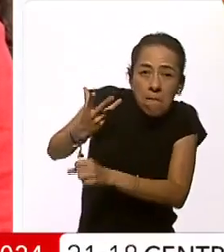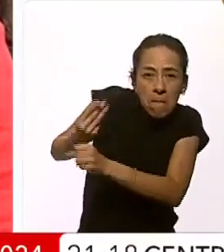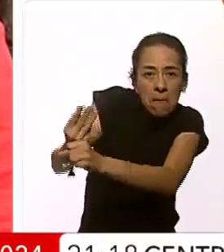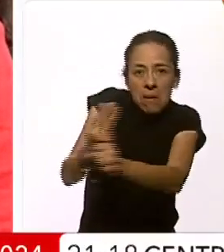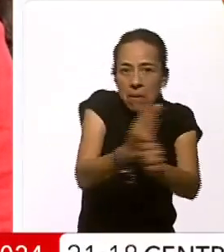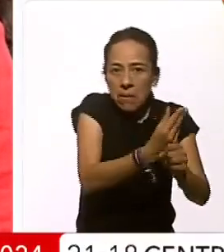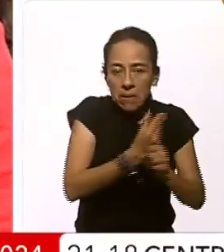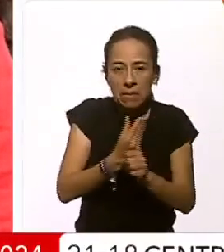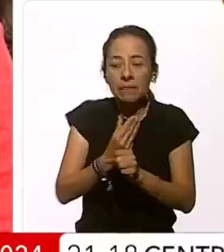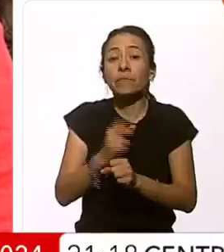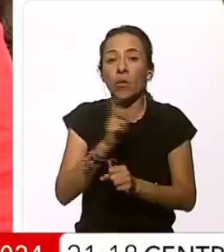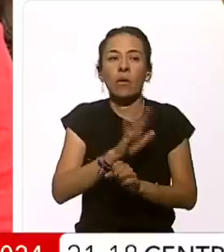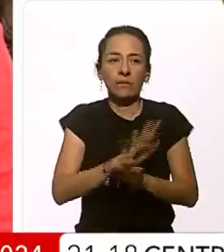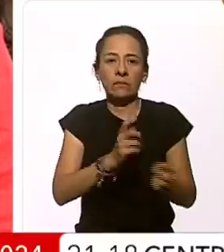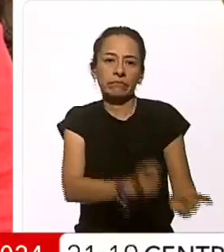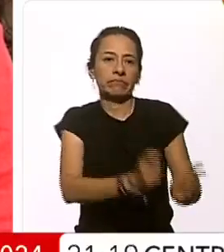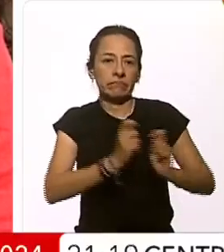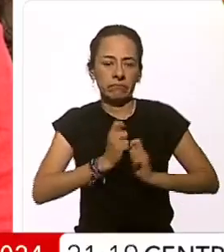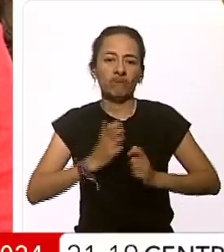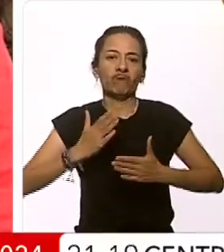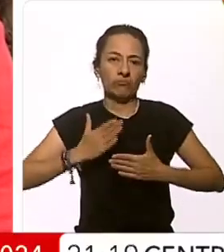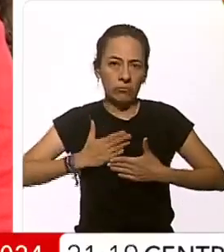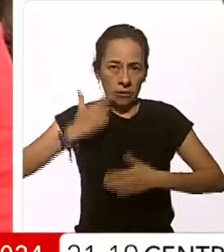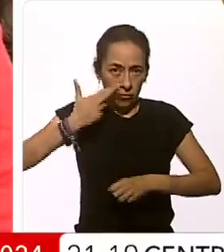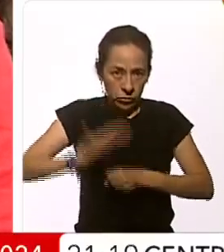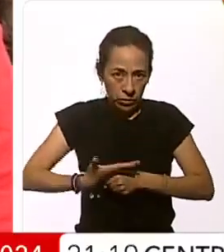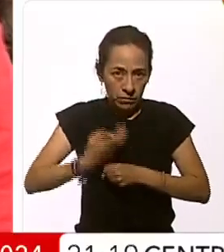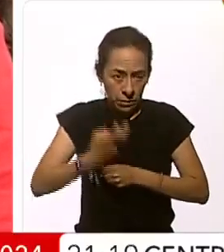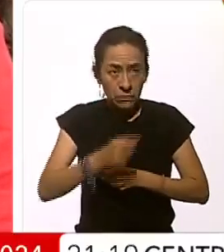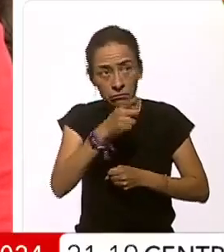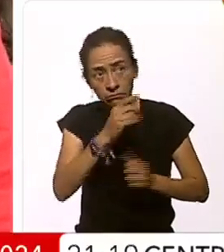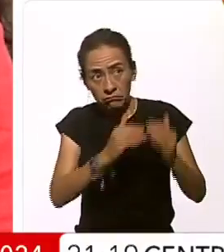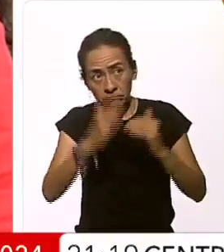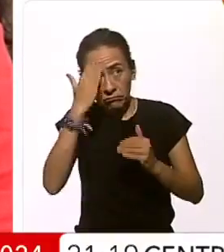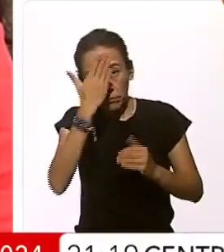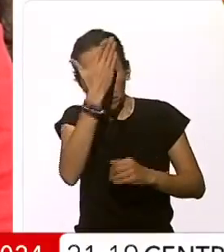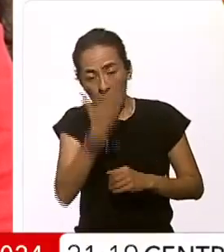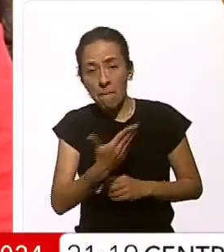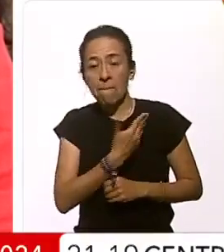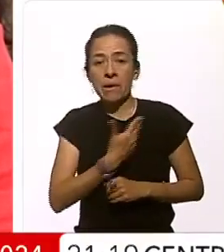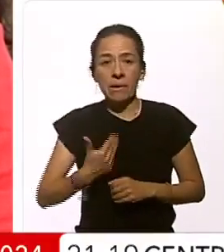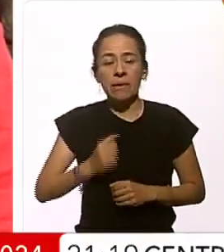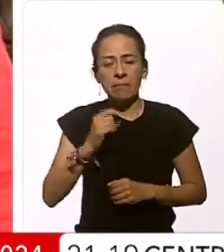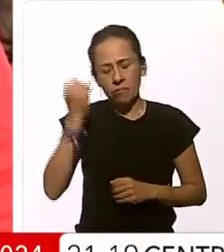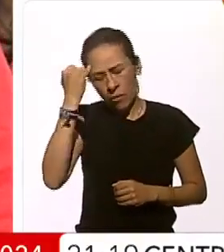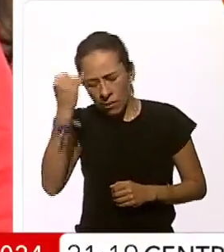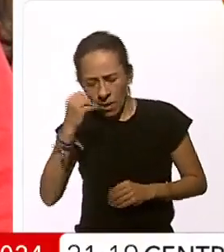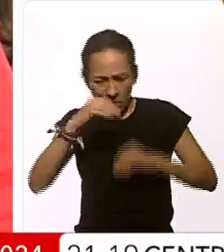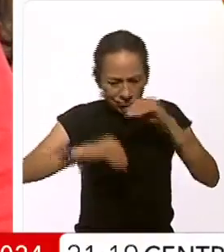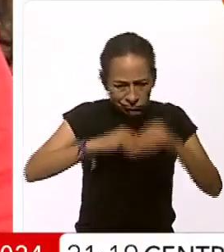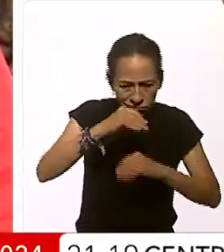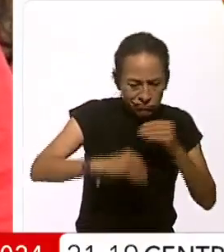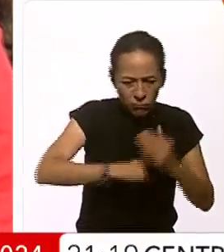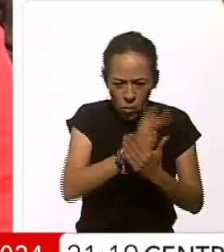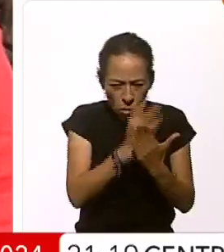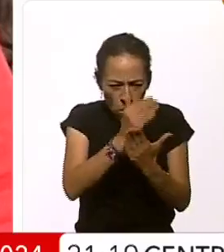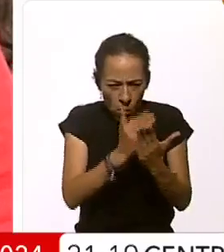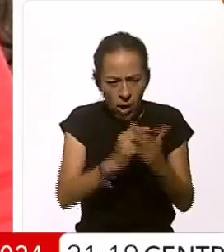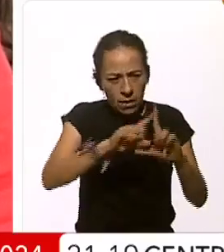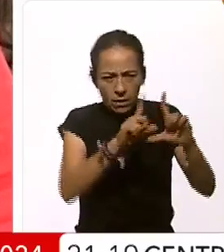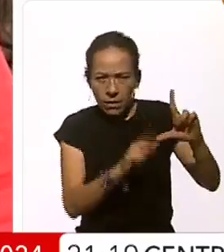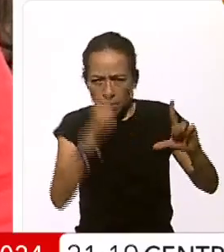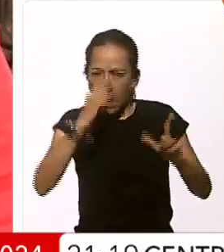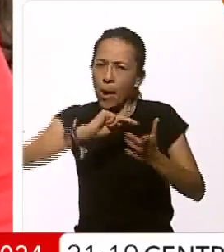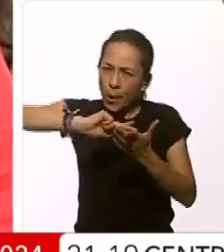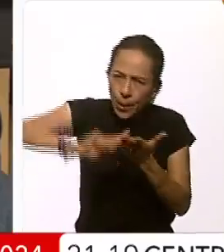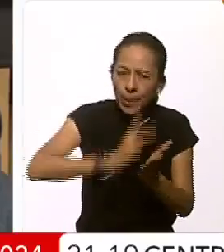llegamos a esta administración, el presidente diseña el Programa Nacional de Reconstrucción y eso nos ayuda a fortalecer